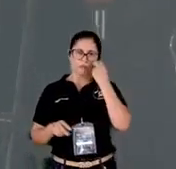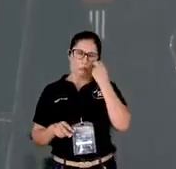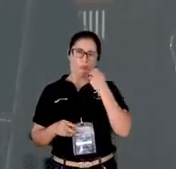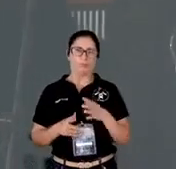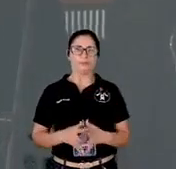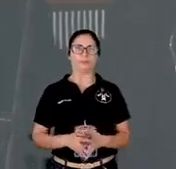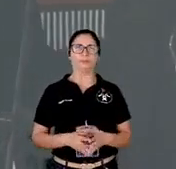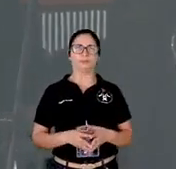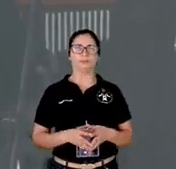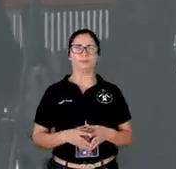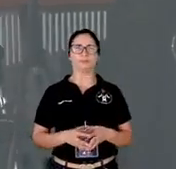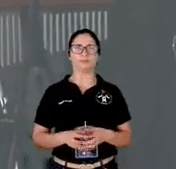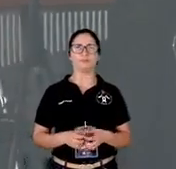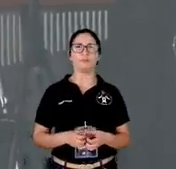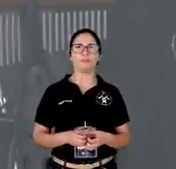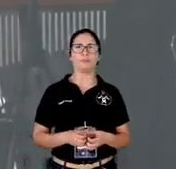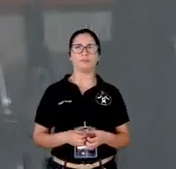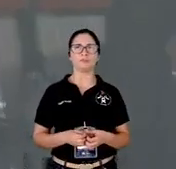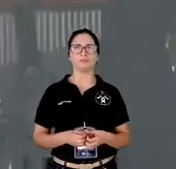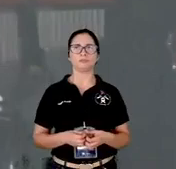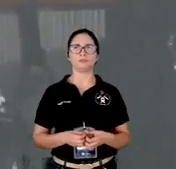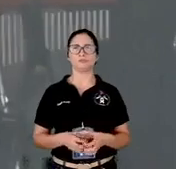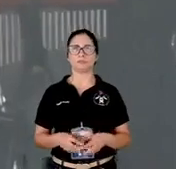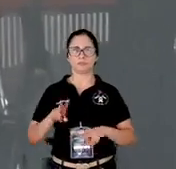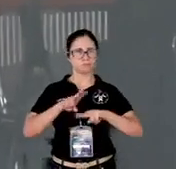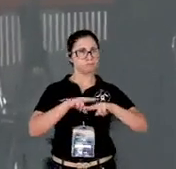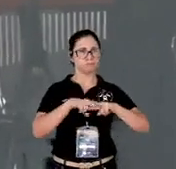Vamos entonces en este momento